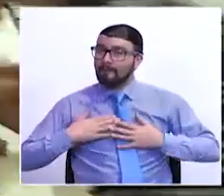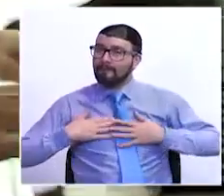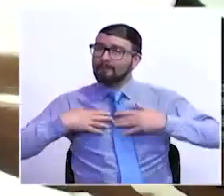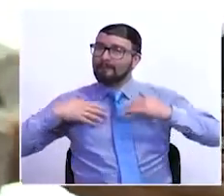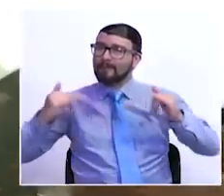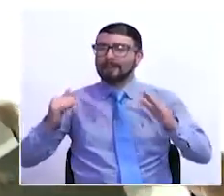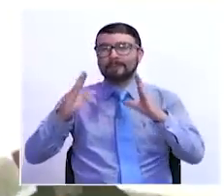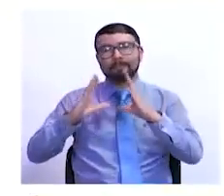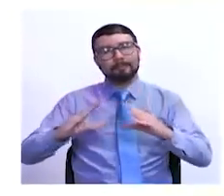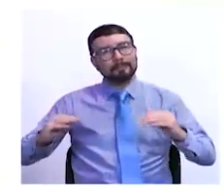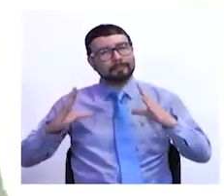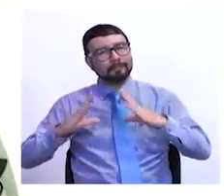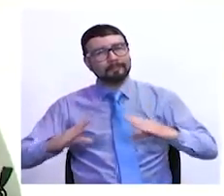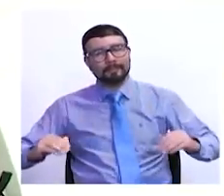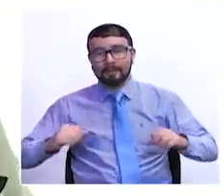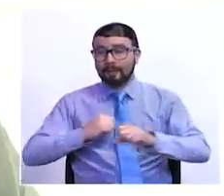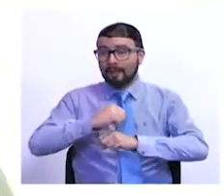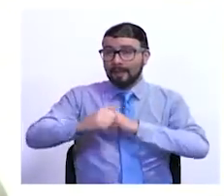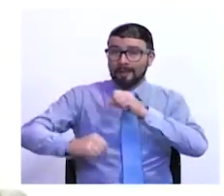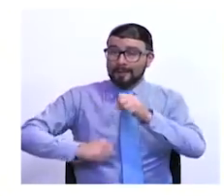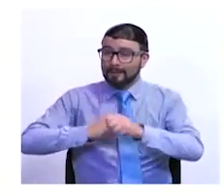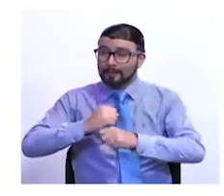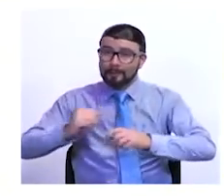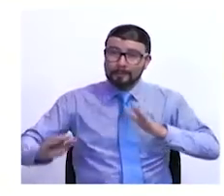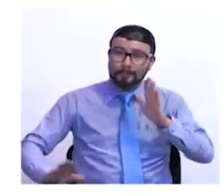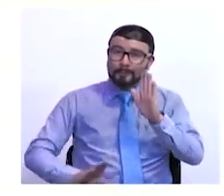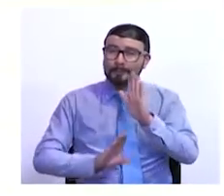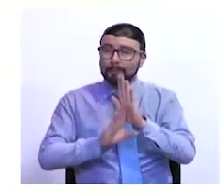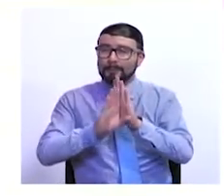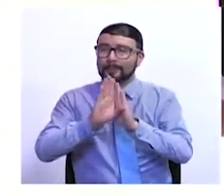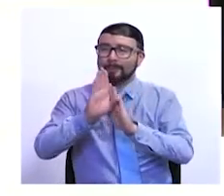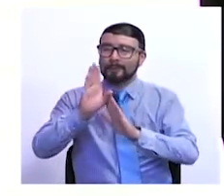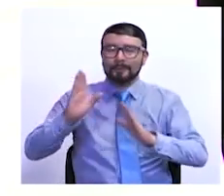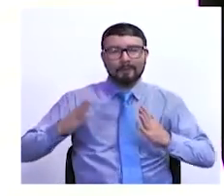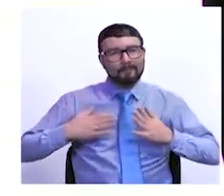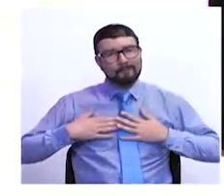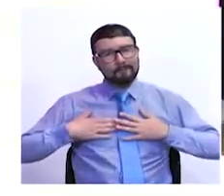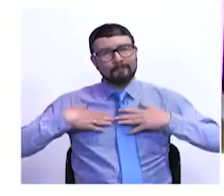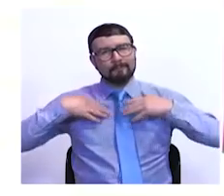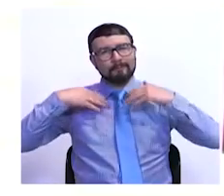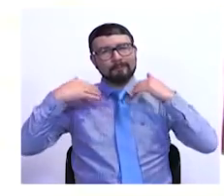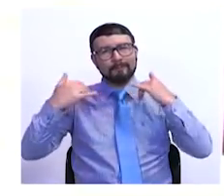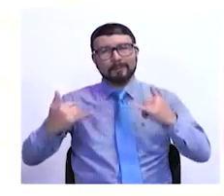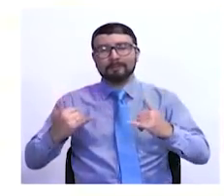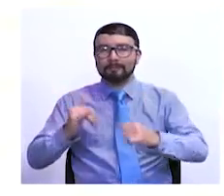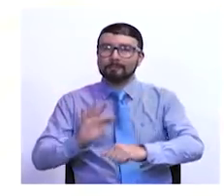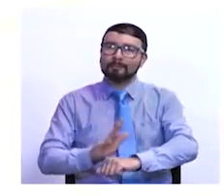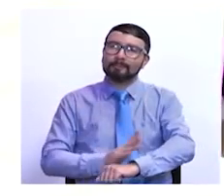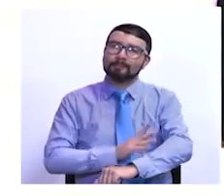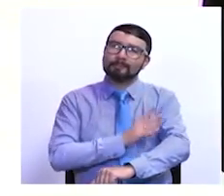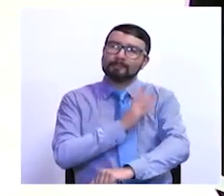Feliz Navidad, próspero año y felicidad.